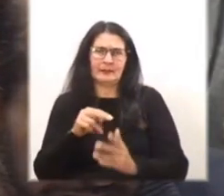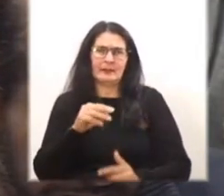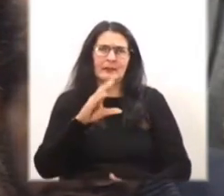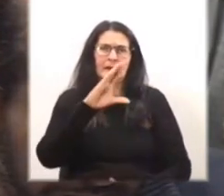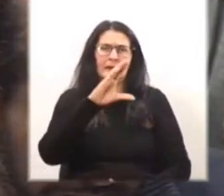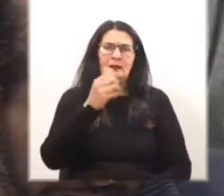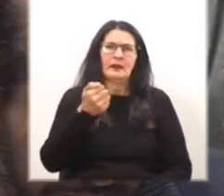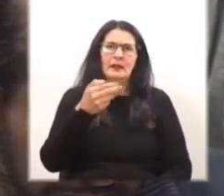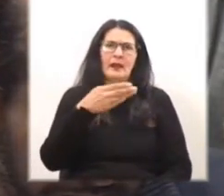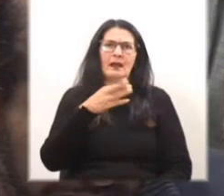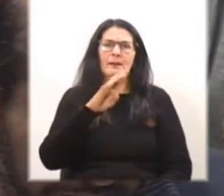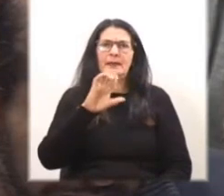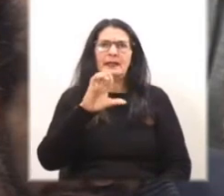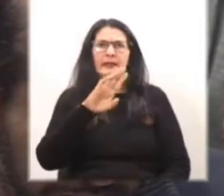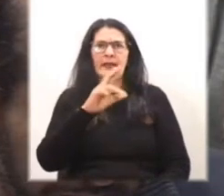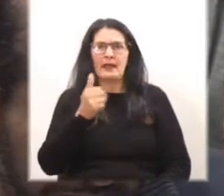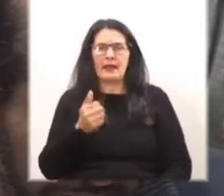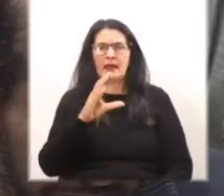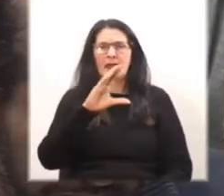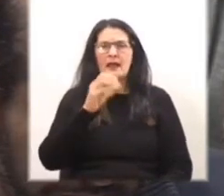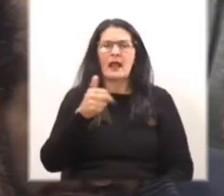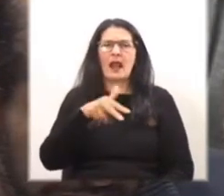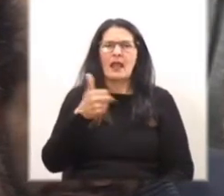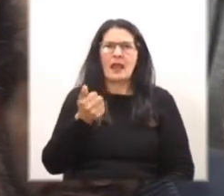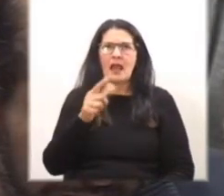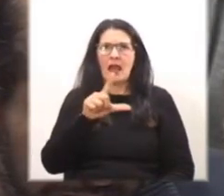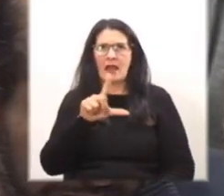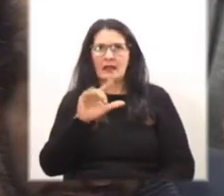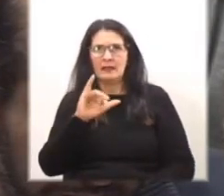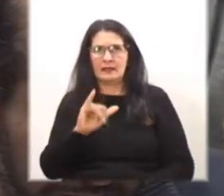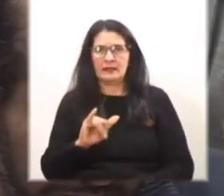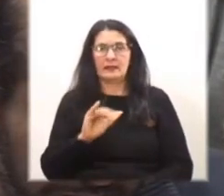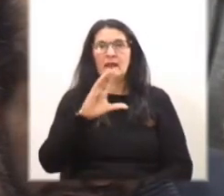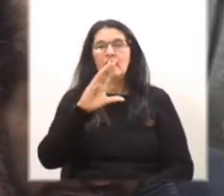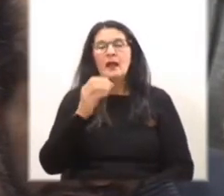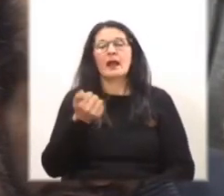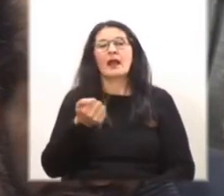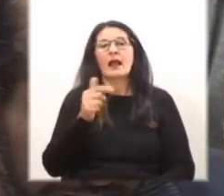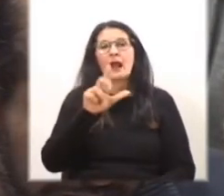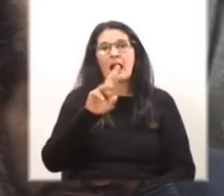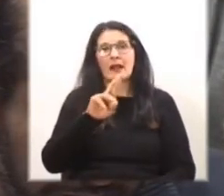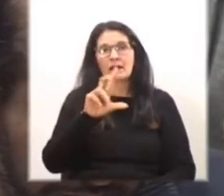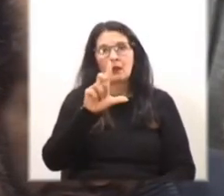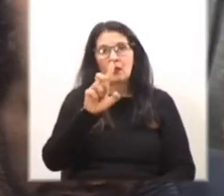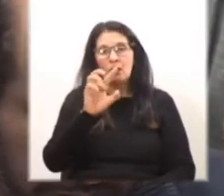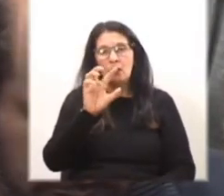Cabrera, a María Eugenia Canali, a Carlos Gelpi, que también estaremos